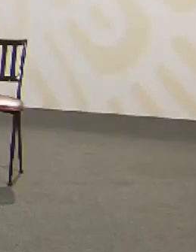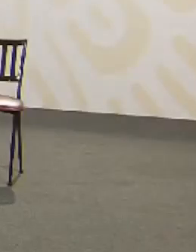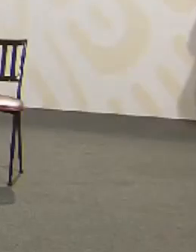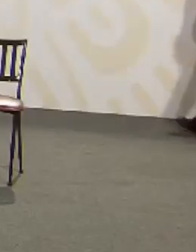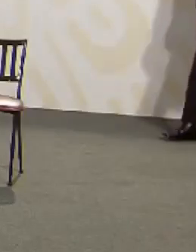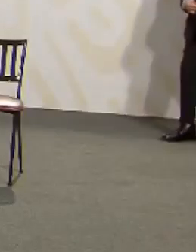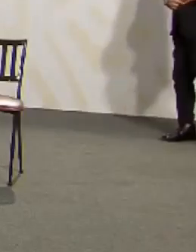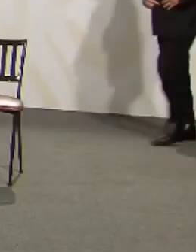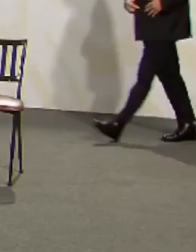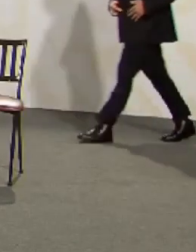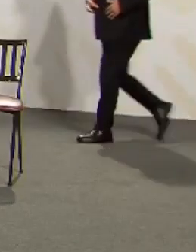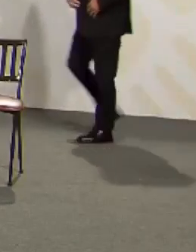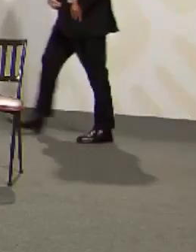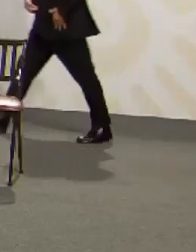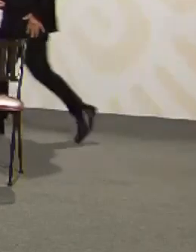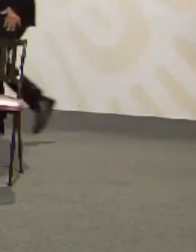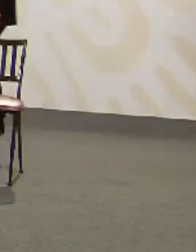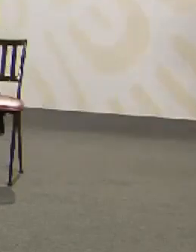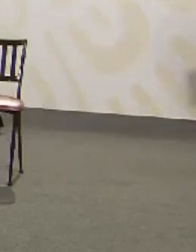Buenos días.